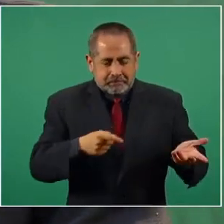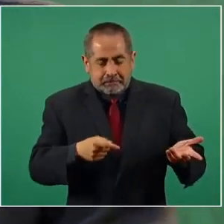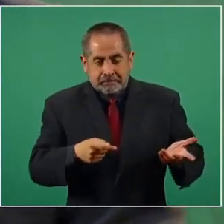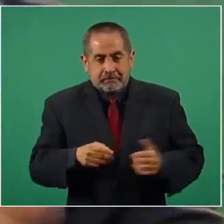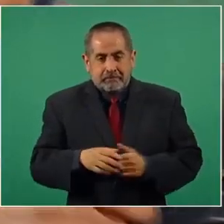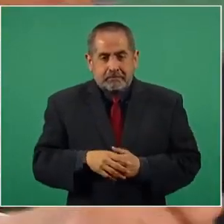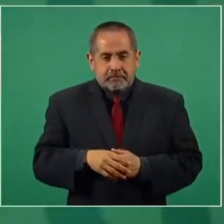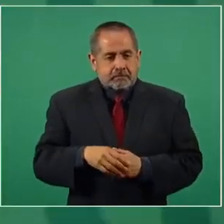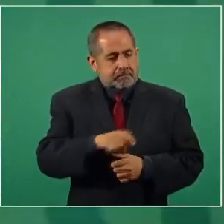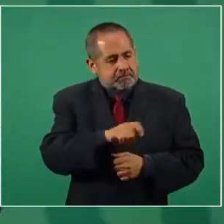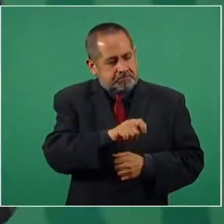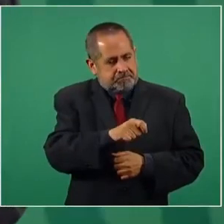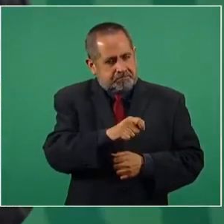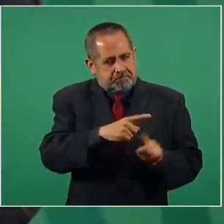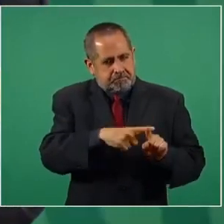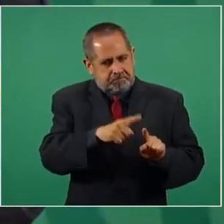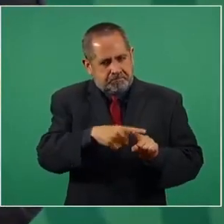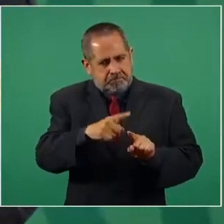y le cambian